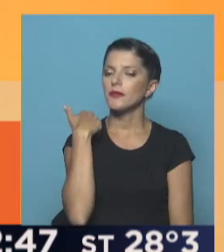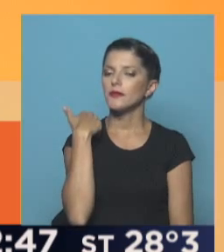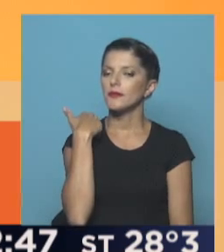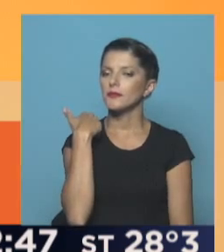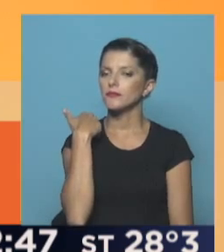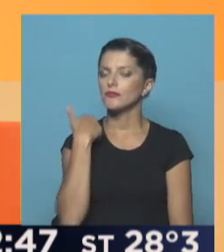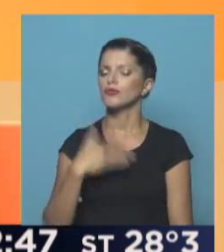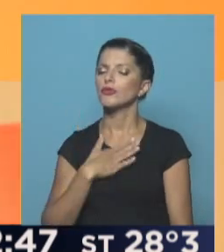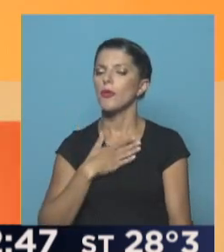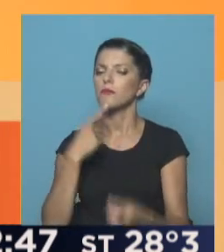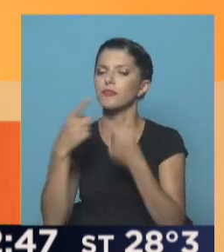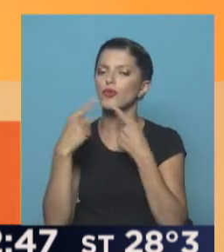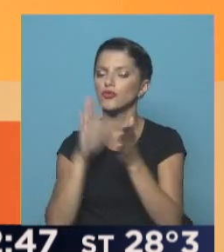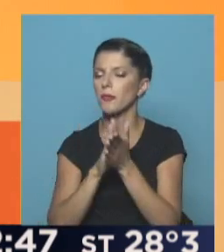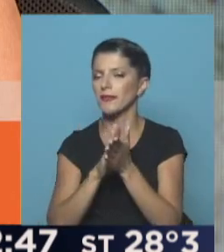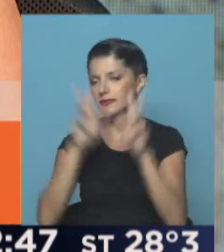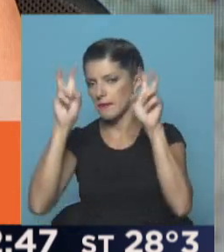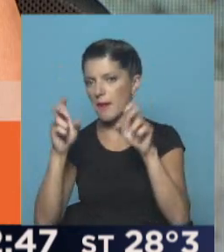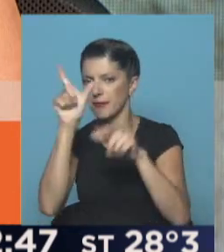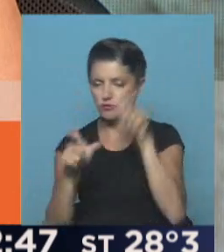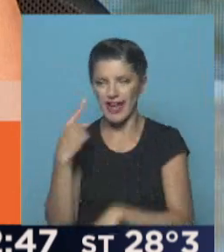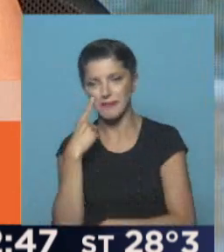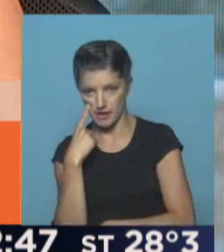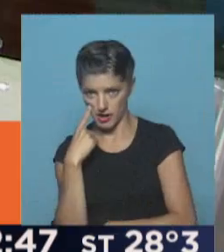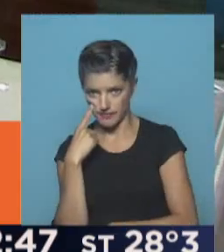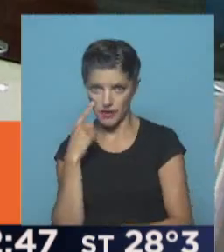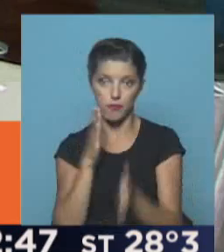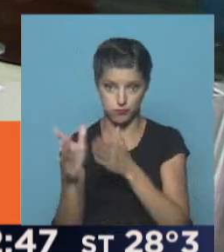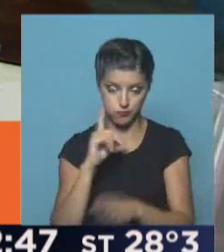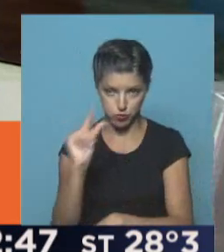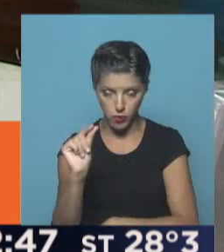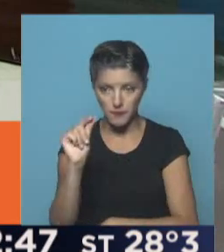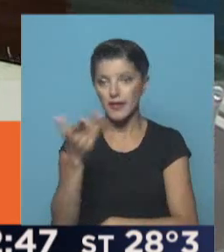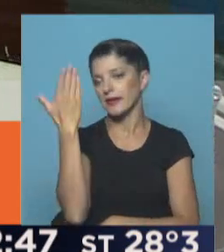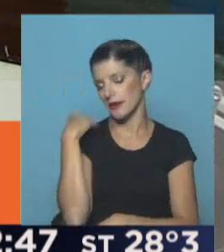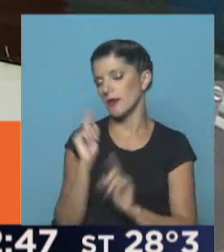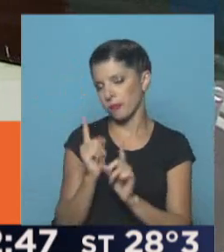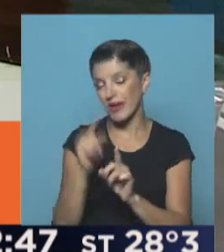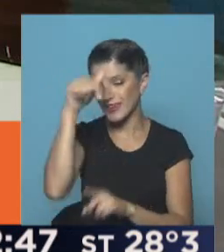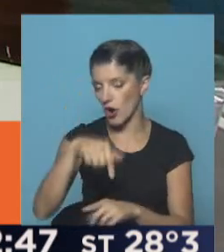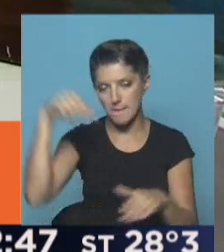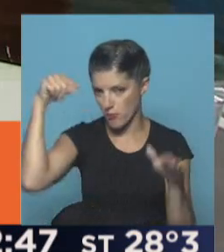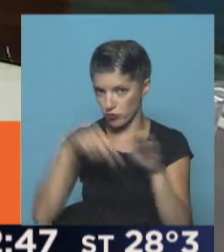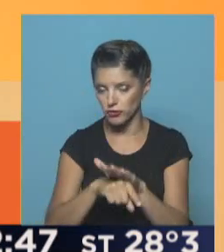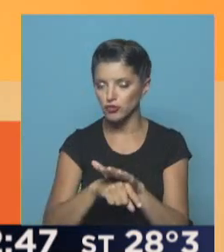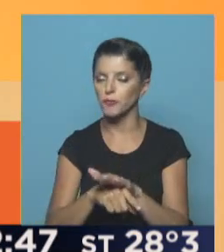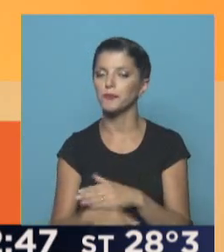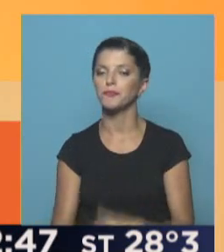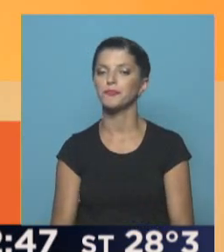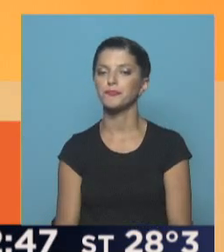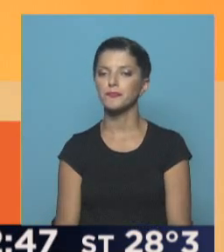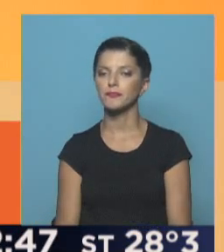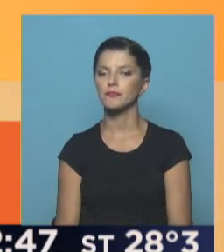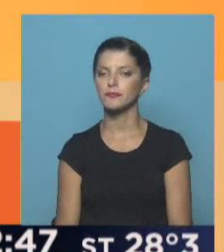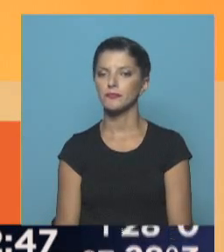hablabas de una situación que ya existía desde antes y que se exacerbó ahora con Donald Trump. ¿En qué medida lo de Donald